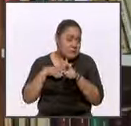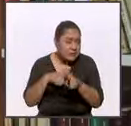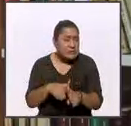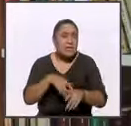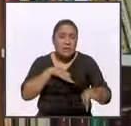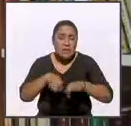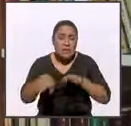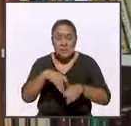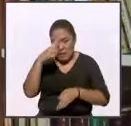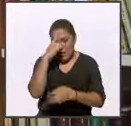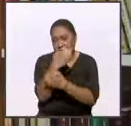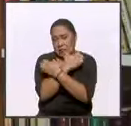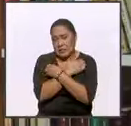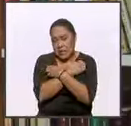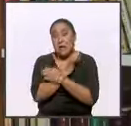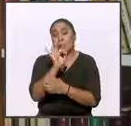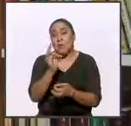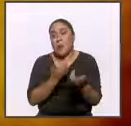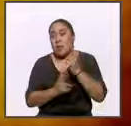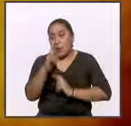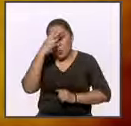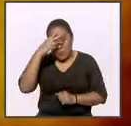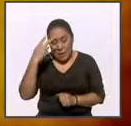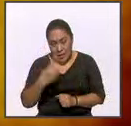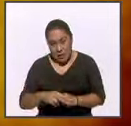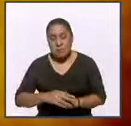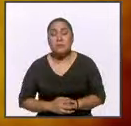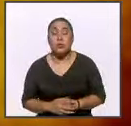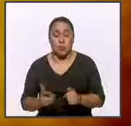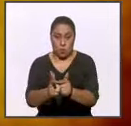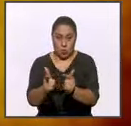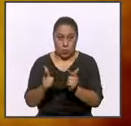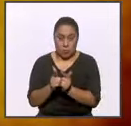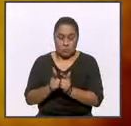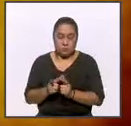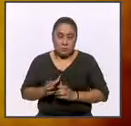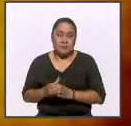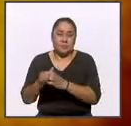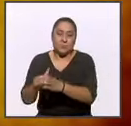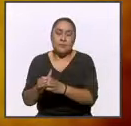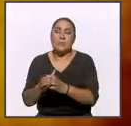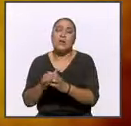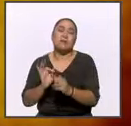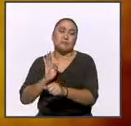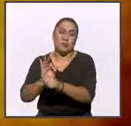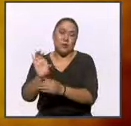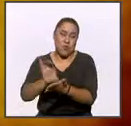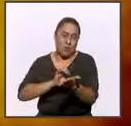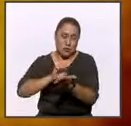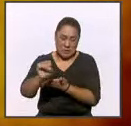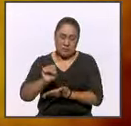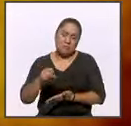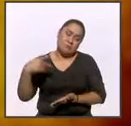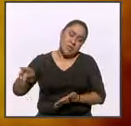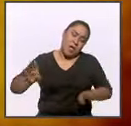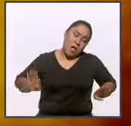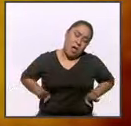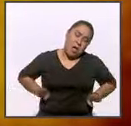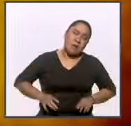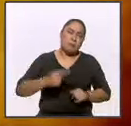se dio en la Revolución Mexicana. Un sector de la corriente constitucionalista tenía un carácter